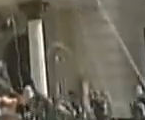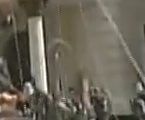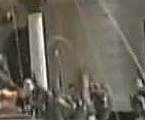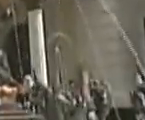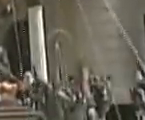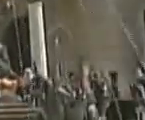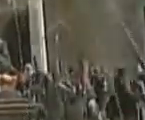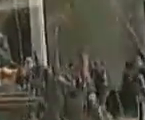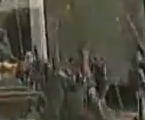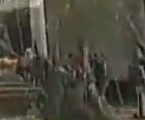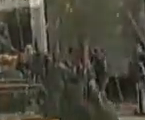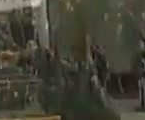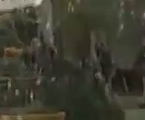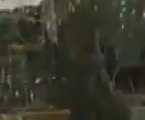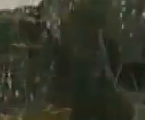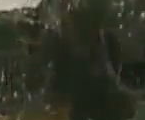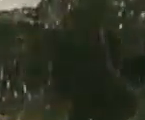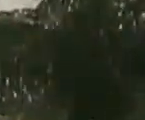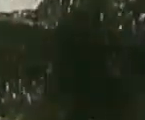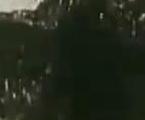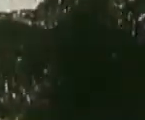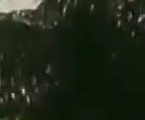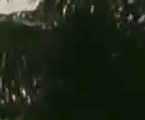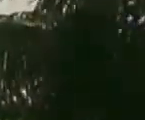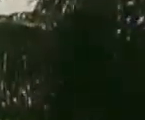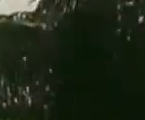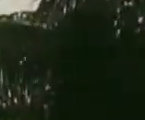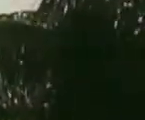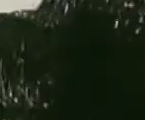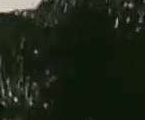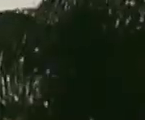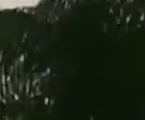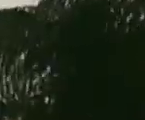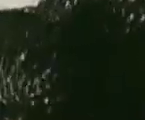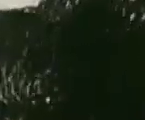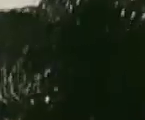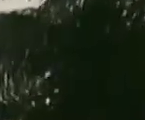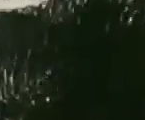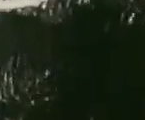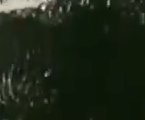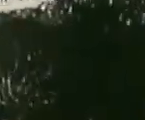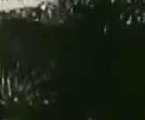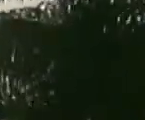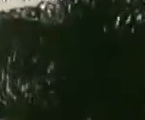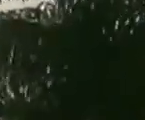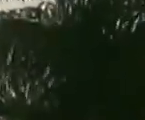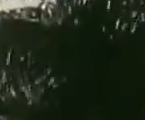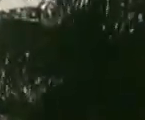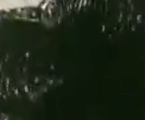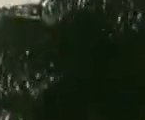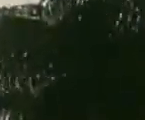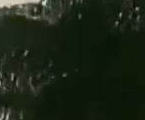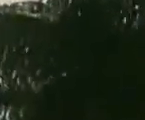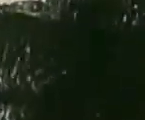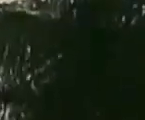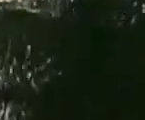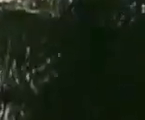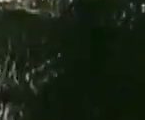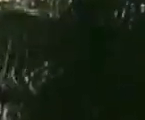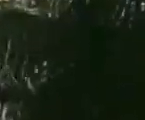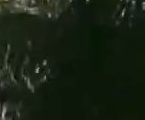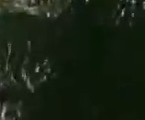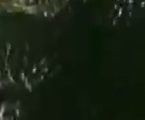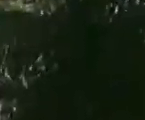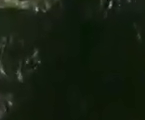2022-2023. Ya conocíamos cuál es la propuesta del Bloque Parlamentario de la Patria para la reelección del